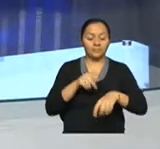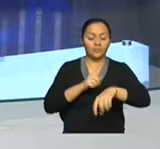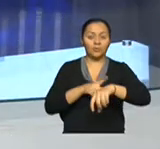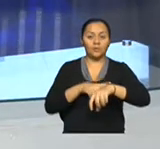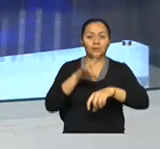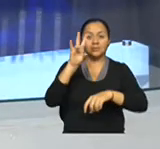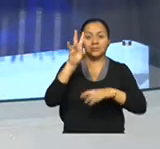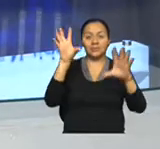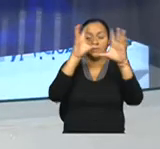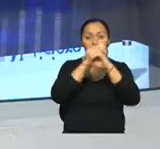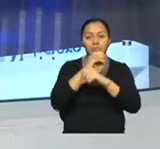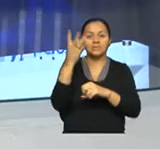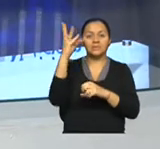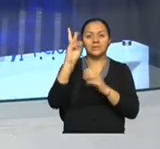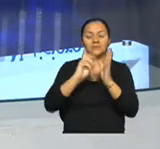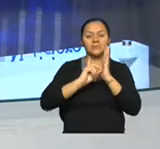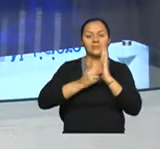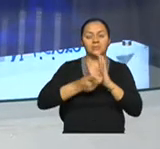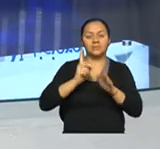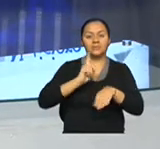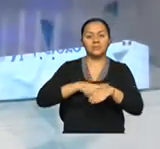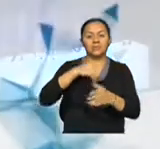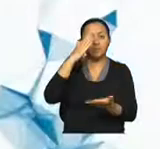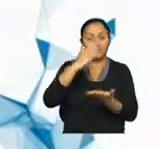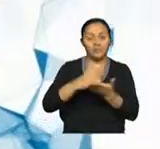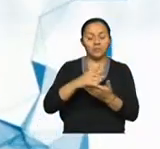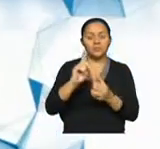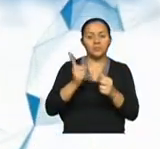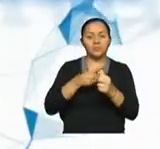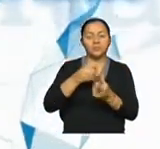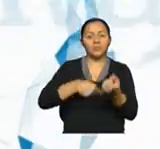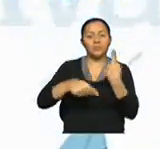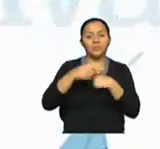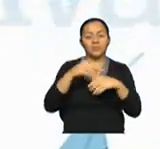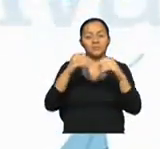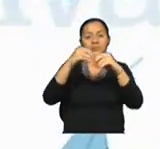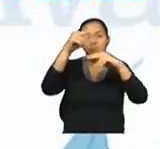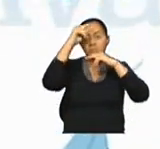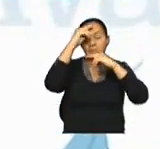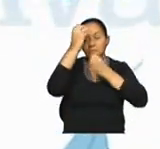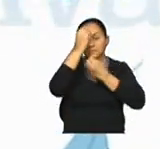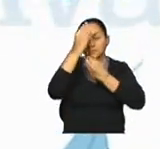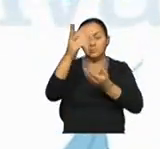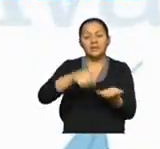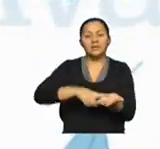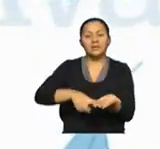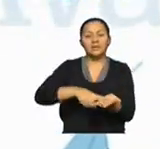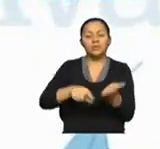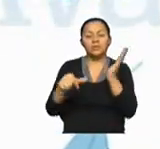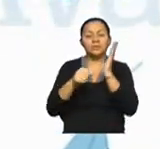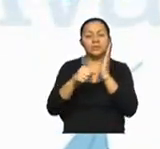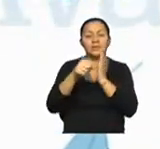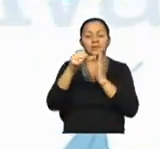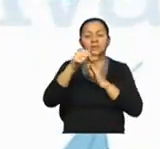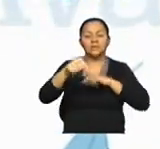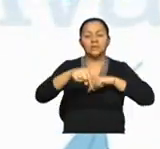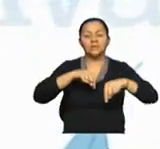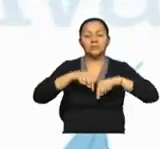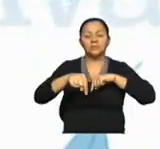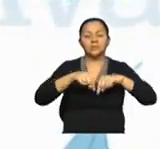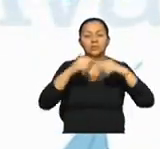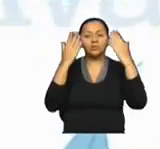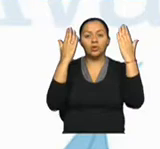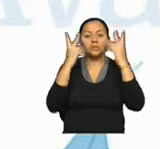horas con 16 minutos, tiempo de hacer una primera pausa. Al regresar le contaremos sobre la reunión que mantuvo el ministro de Transportes y